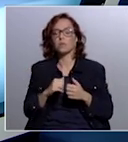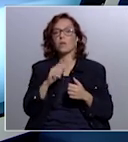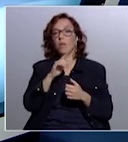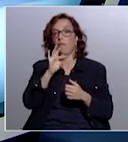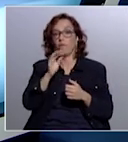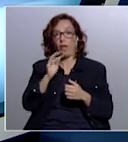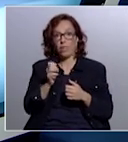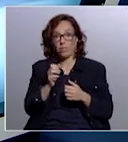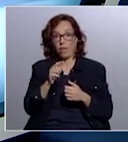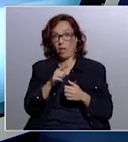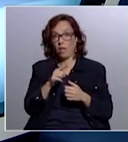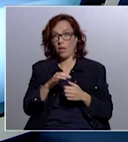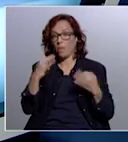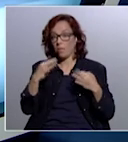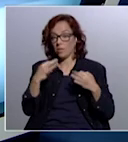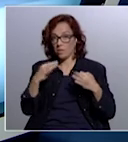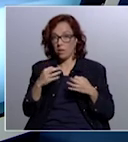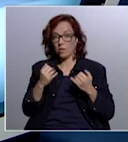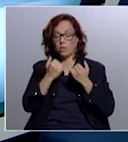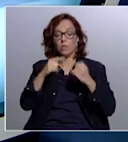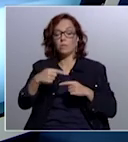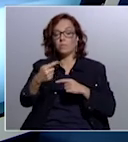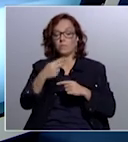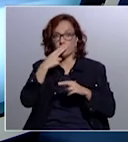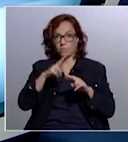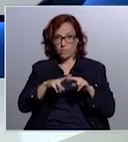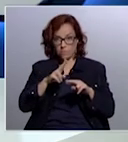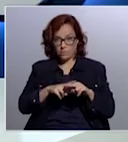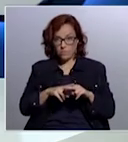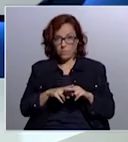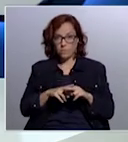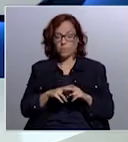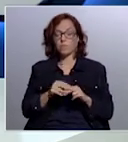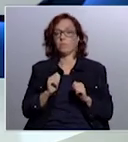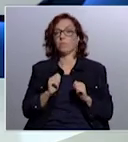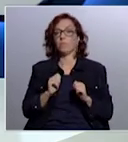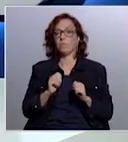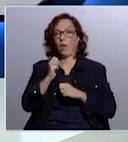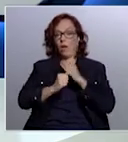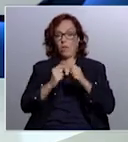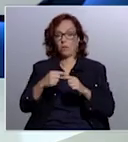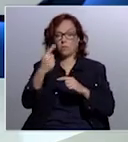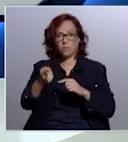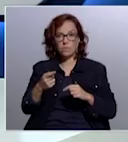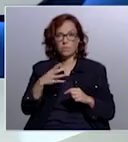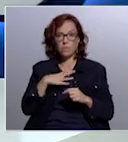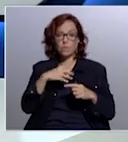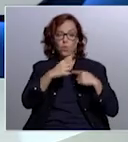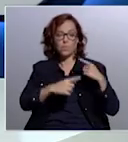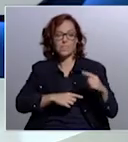solís se realizó un martes al año siguiente en un ciclo de varios músicos populares que seguimos teniendo